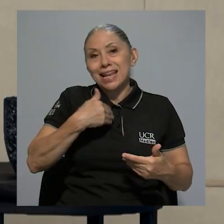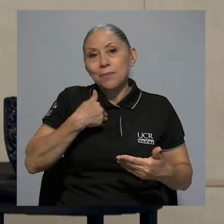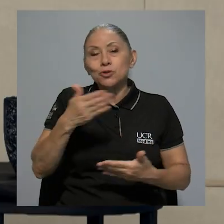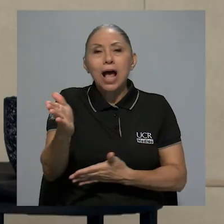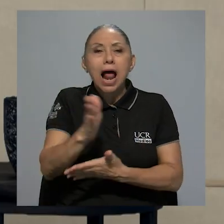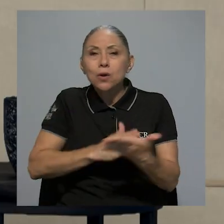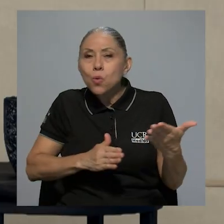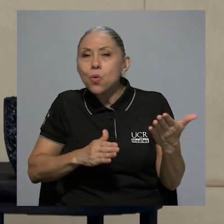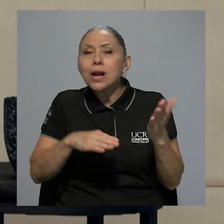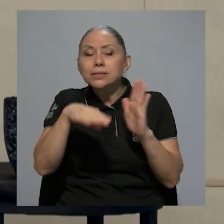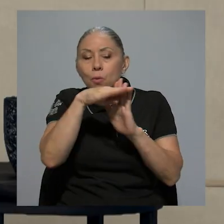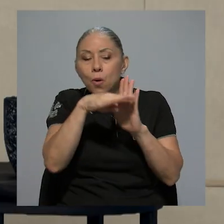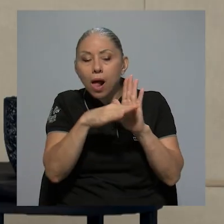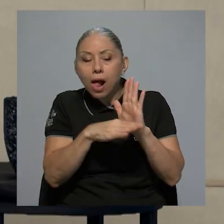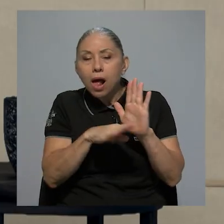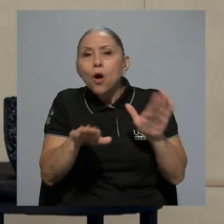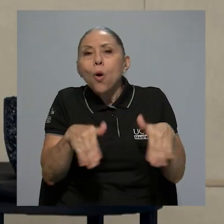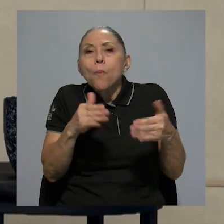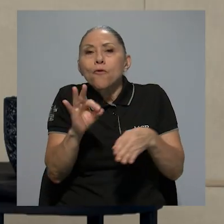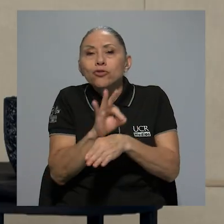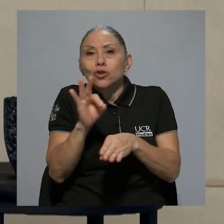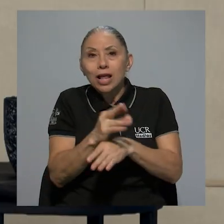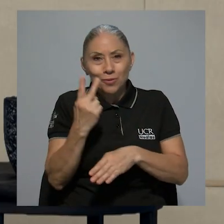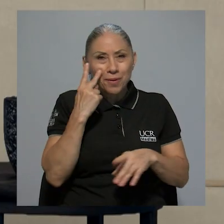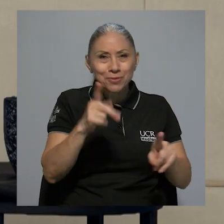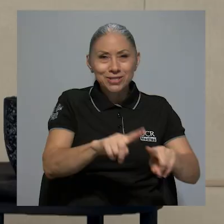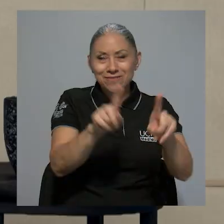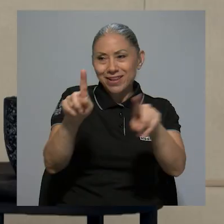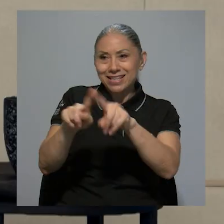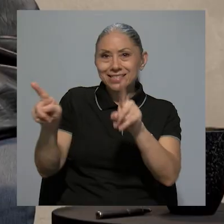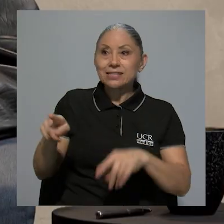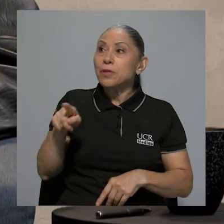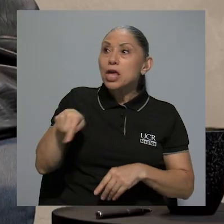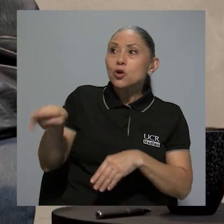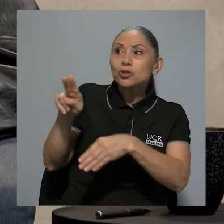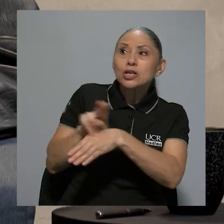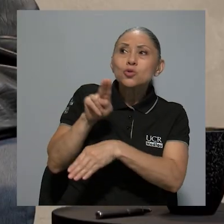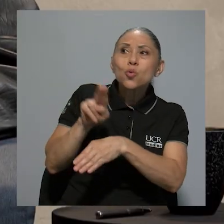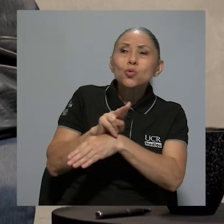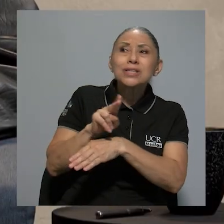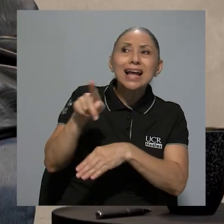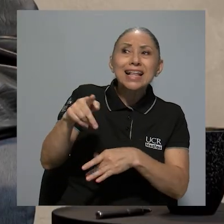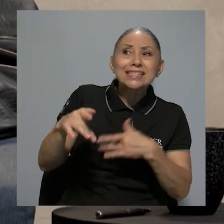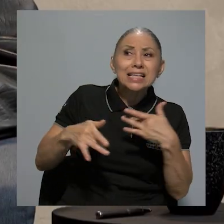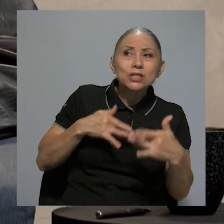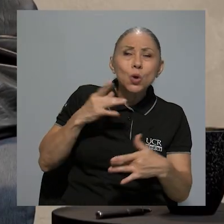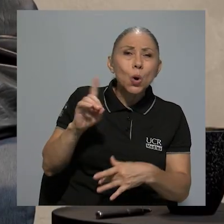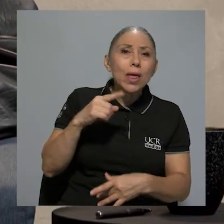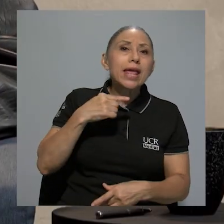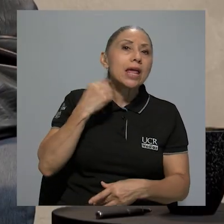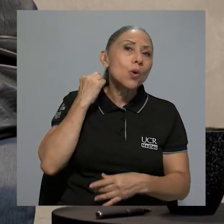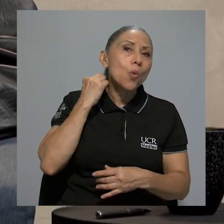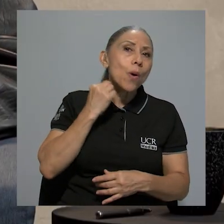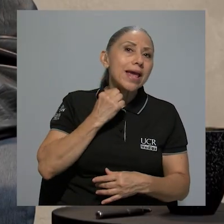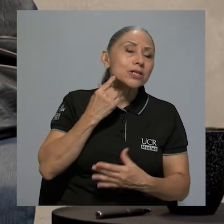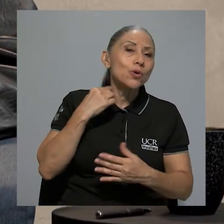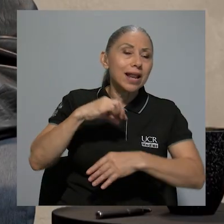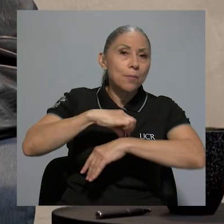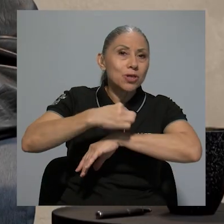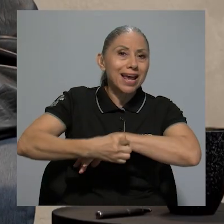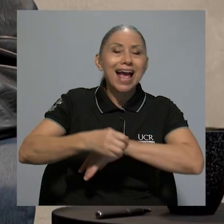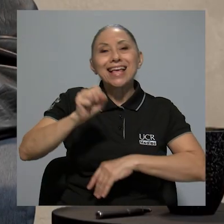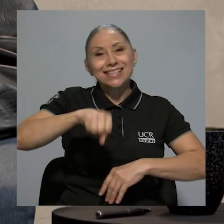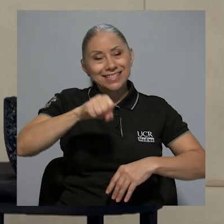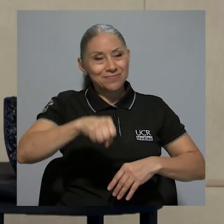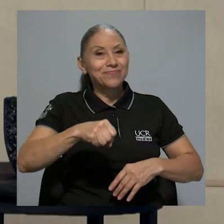indicaciones de cómo está funcionando y vemos las diferencias, ¿verdad? Claro. Y ustedes le ponían el sensor en cuello y muñeca. Sí, sí, esto